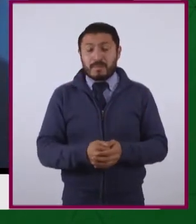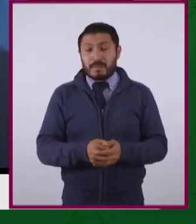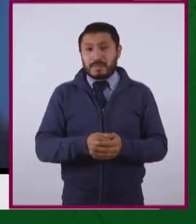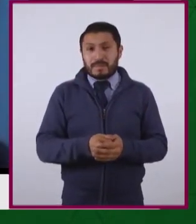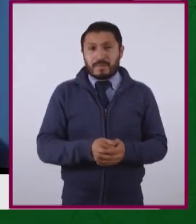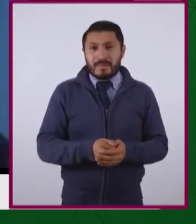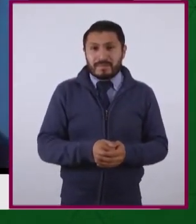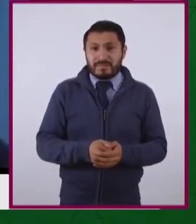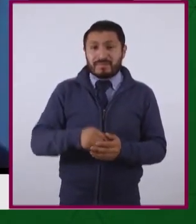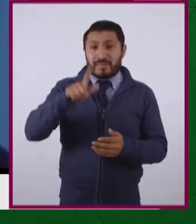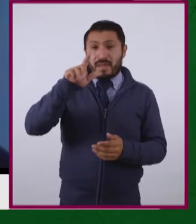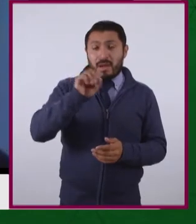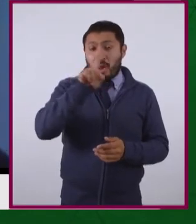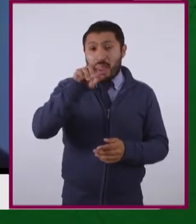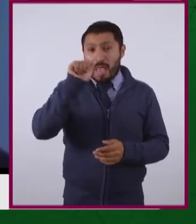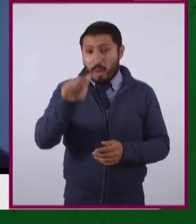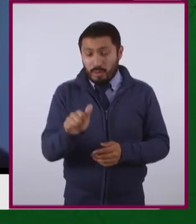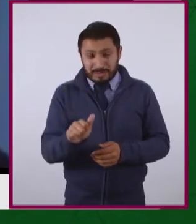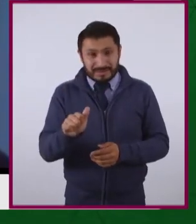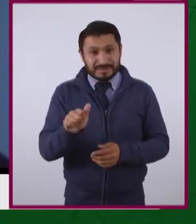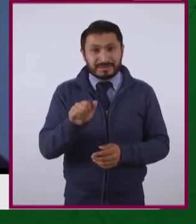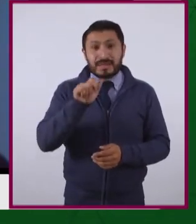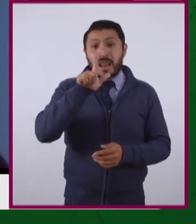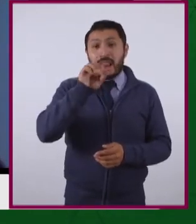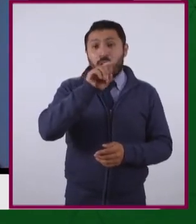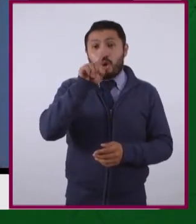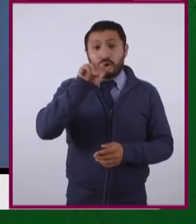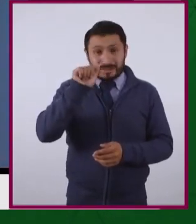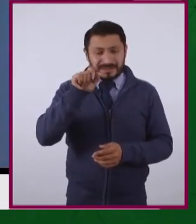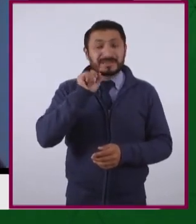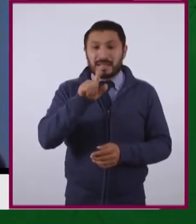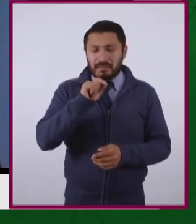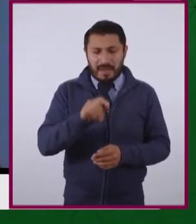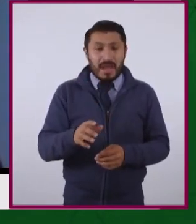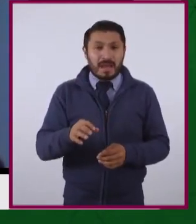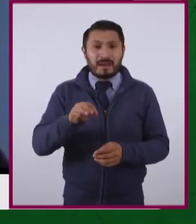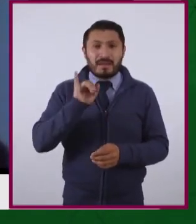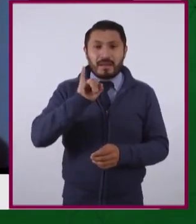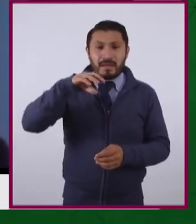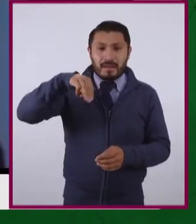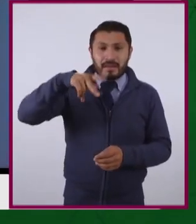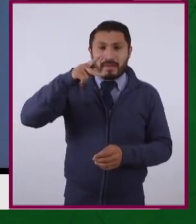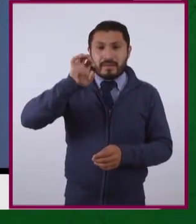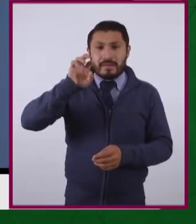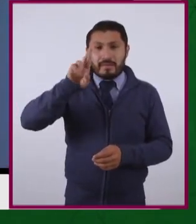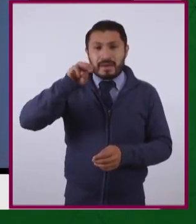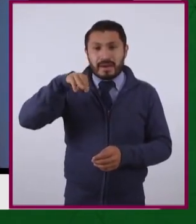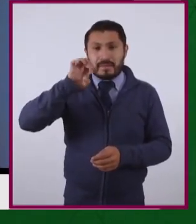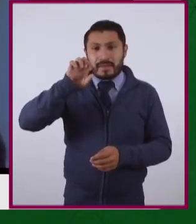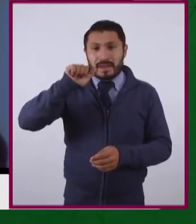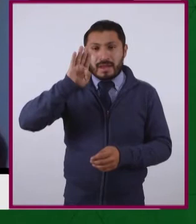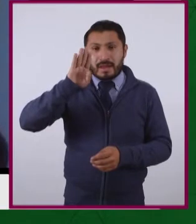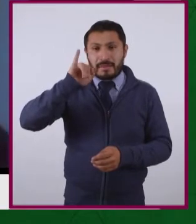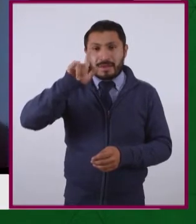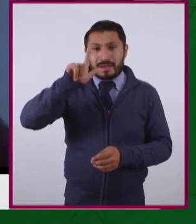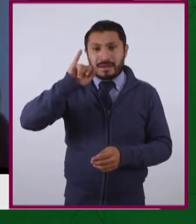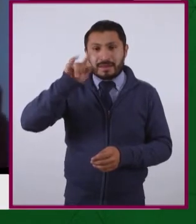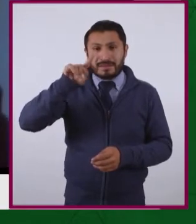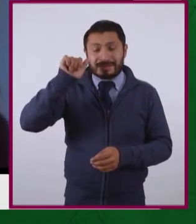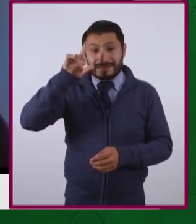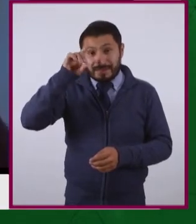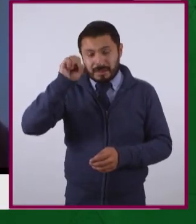techo de losa también lo es. Techos impermeabilizados se aprovechan